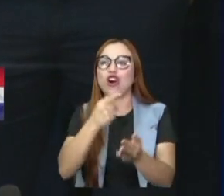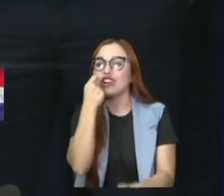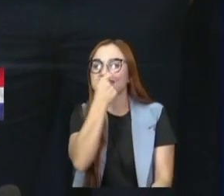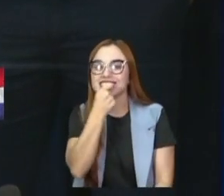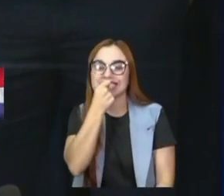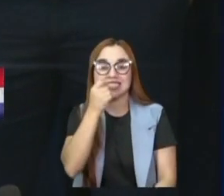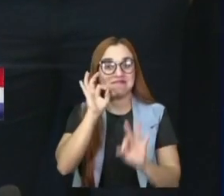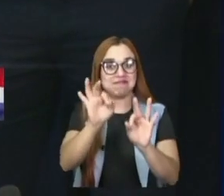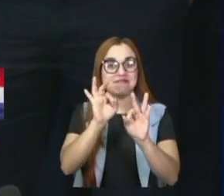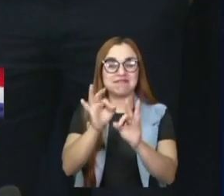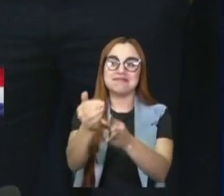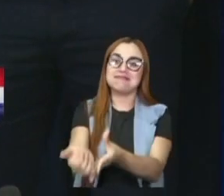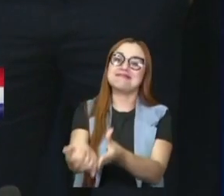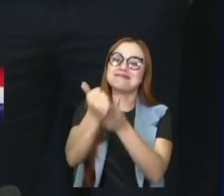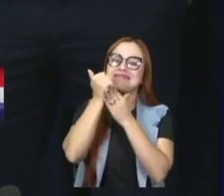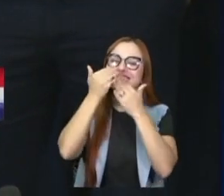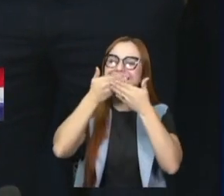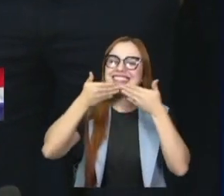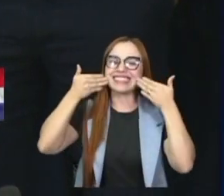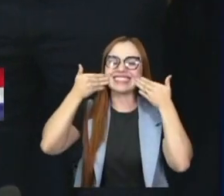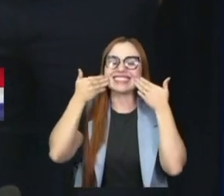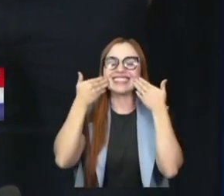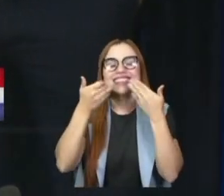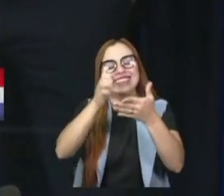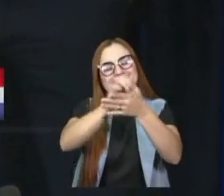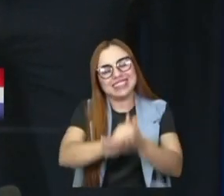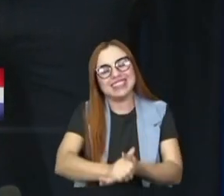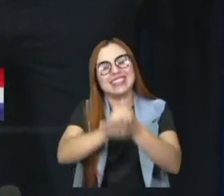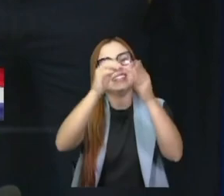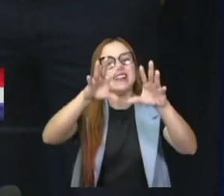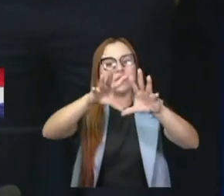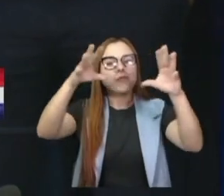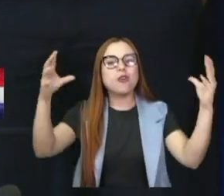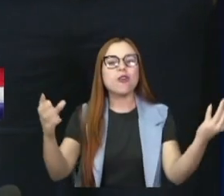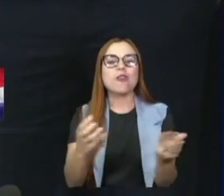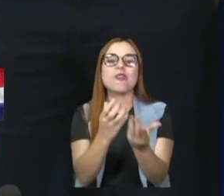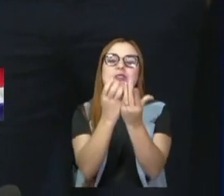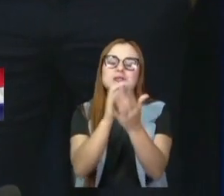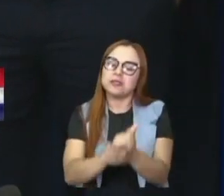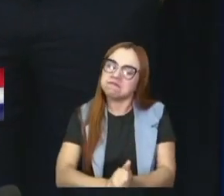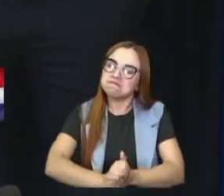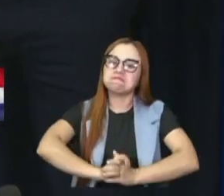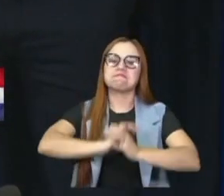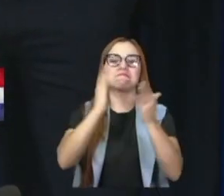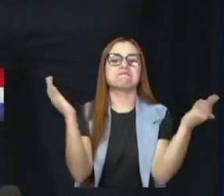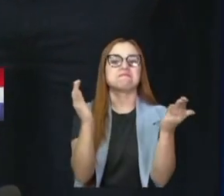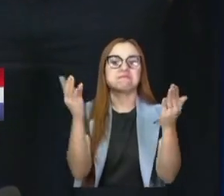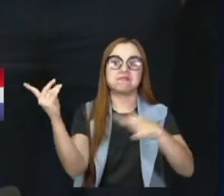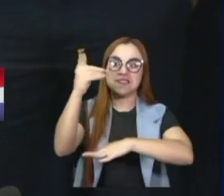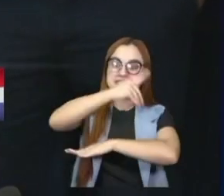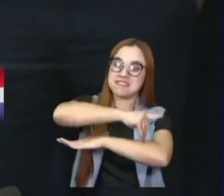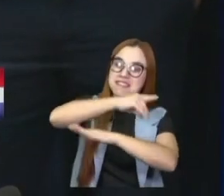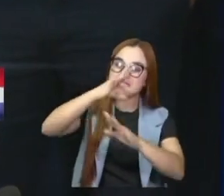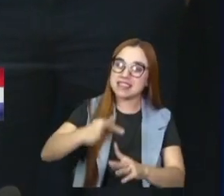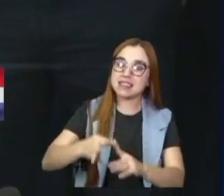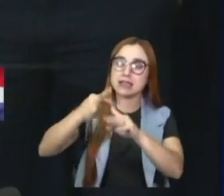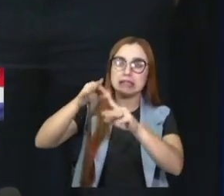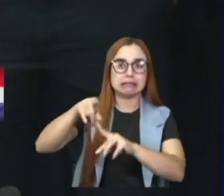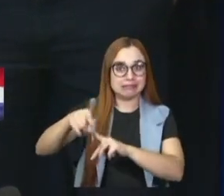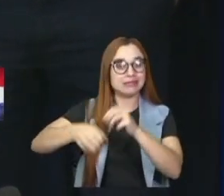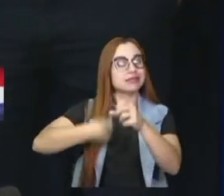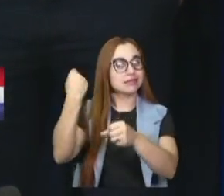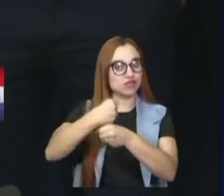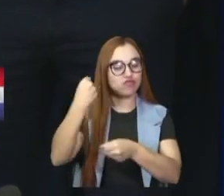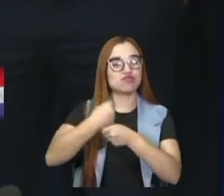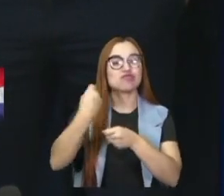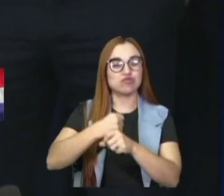gente. A todos nuestros odontólogos, nuestro país y del mundo entero, que hacen ese trabajo entregado, que aún